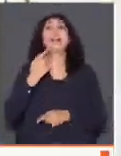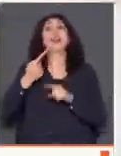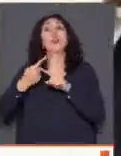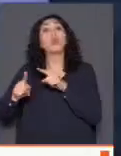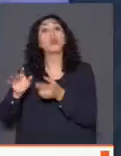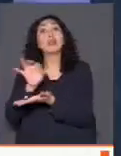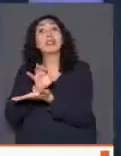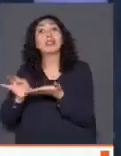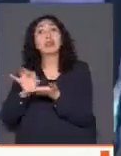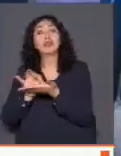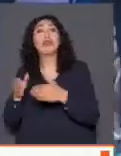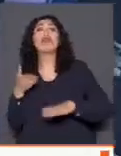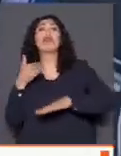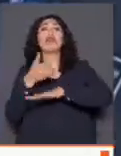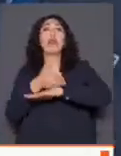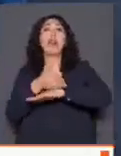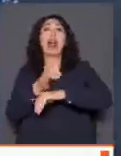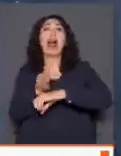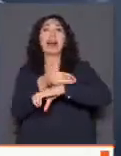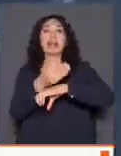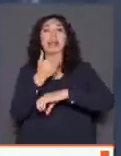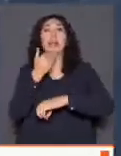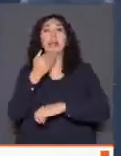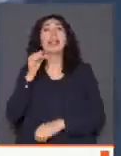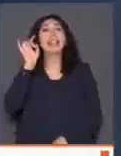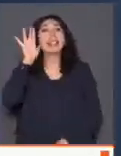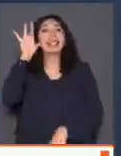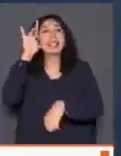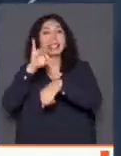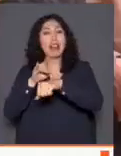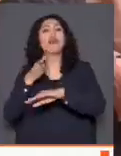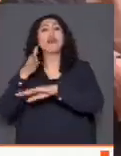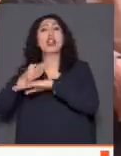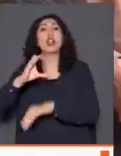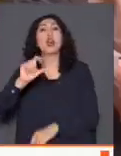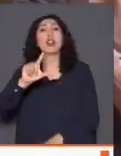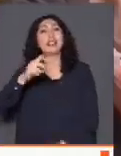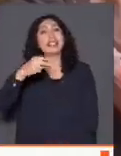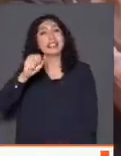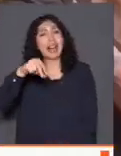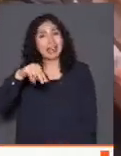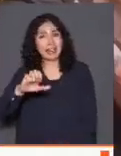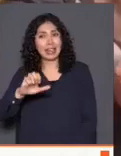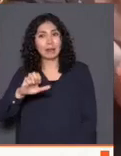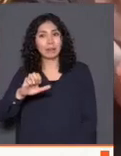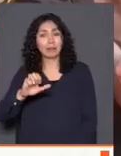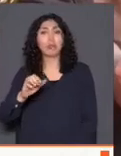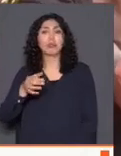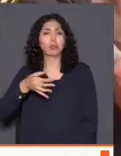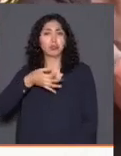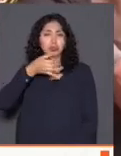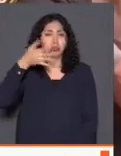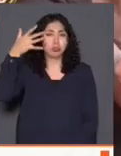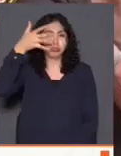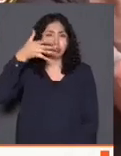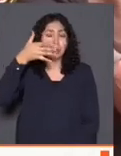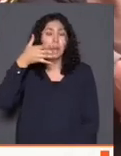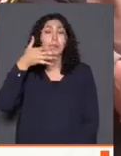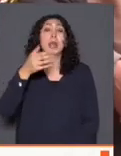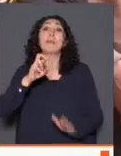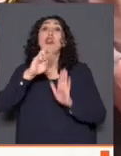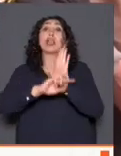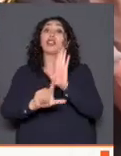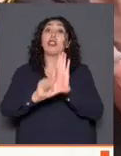trasladó a Arica y la ministra Isquia Siches a Colchane, donde anunció medidas. Presentar un proyecto de ley que modifique